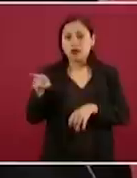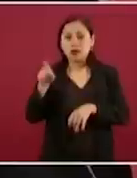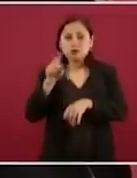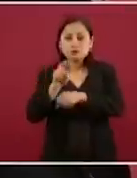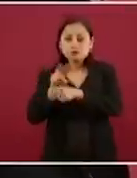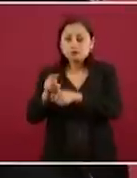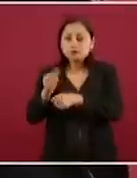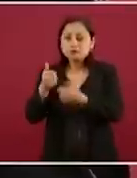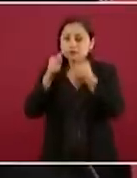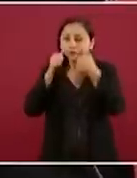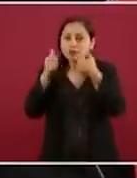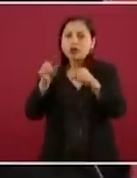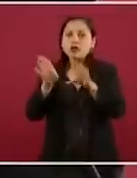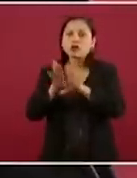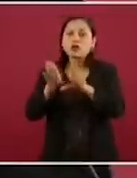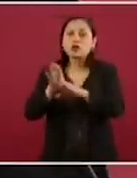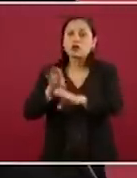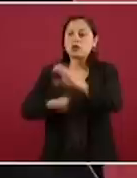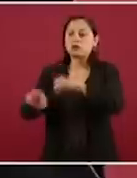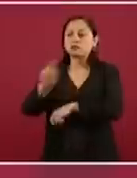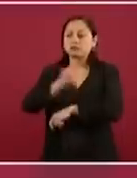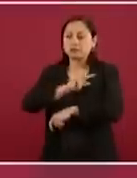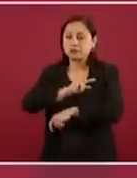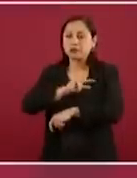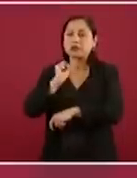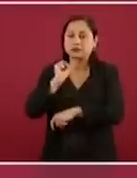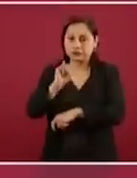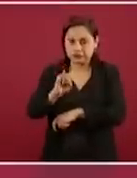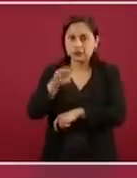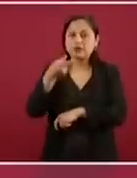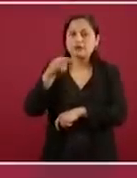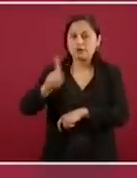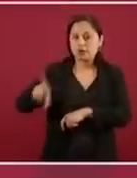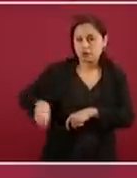básicamente en este caso, pero también con inversión pública.